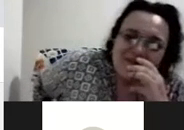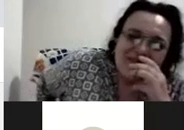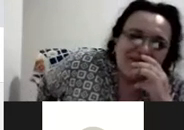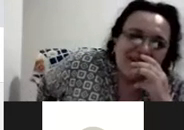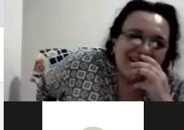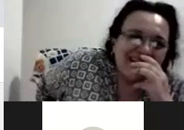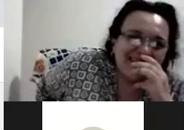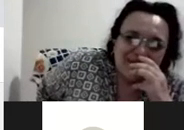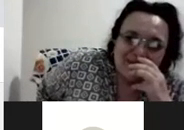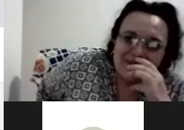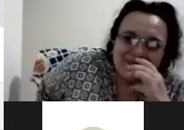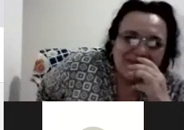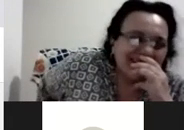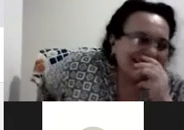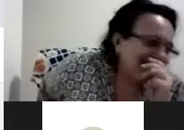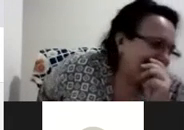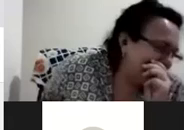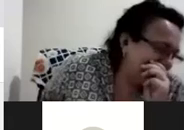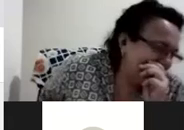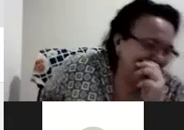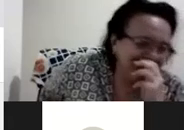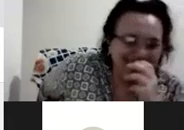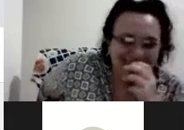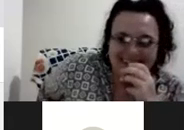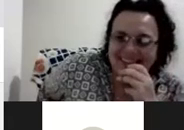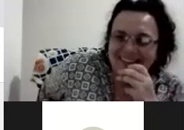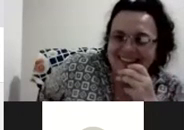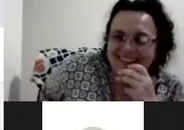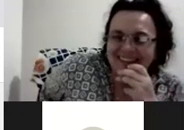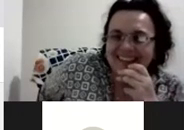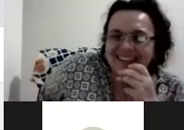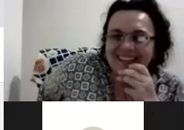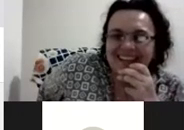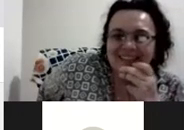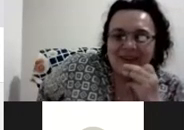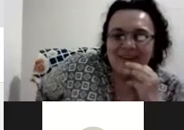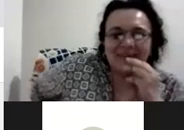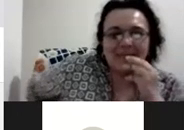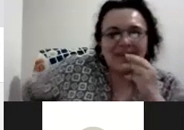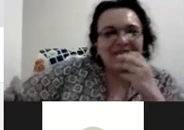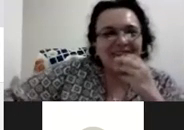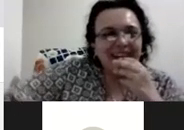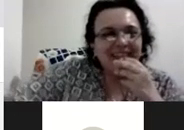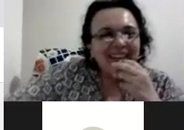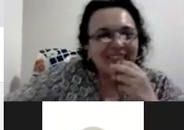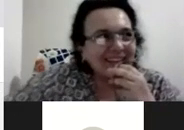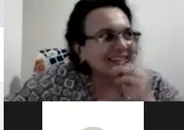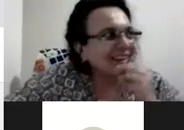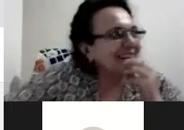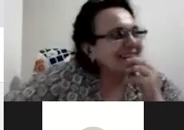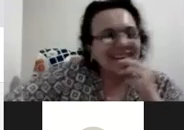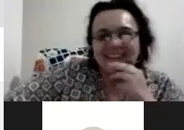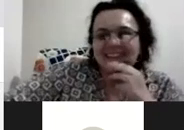Por lo menos por el inglés ya no me lo deporta. Al menos entendemos lo que nos van a decir. No, y se pueden defender hablando